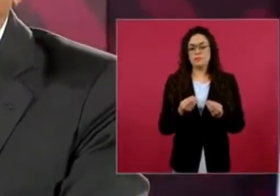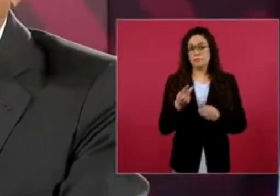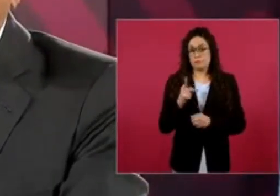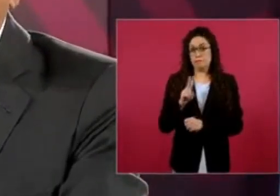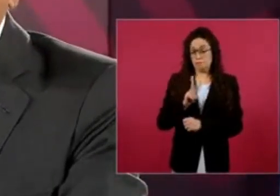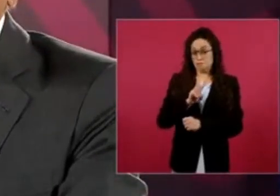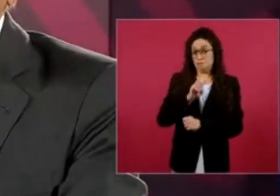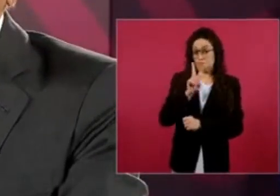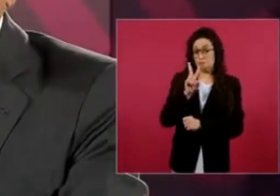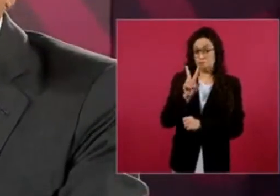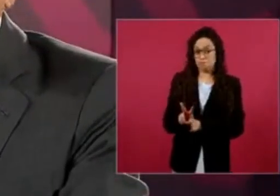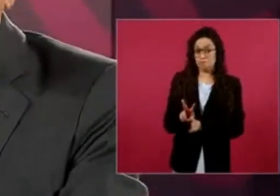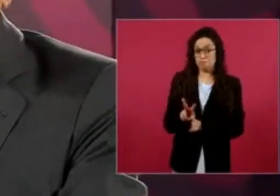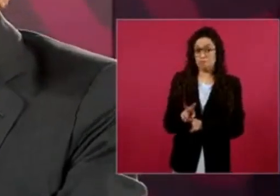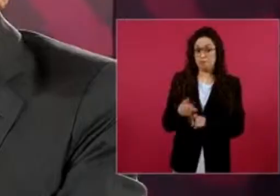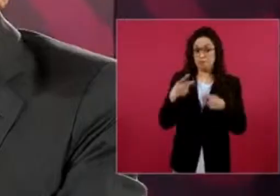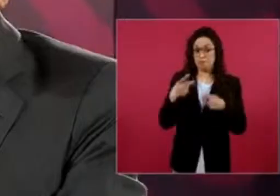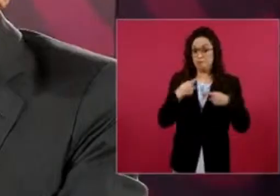que nadie sufra.